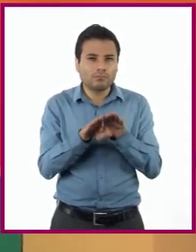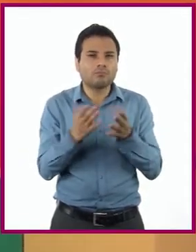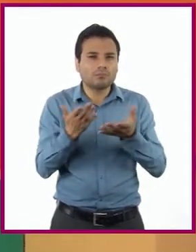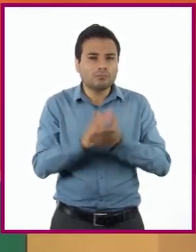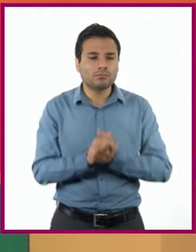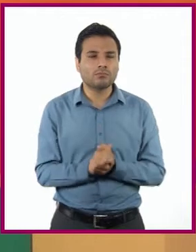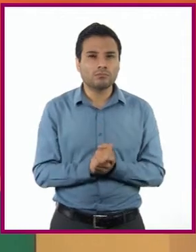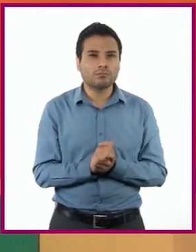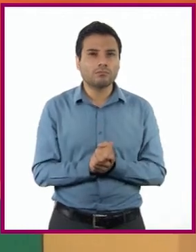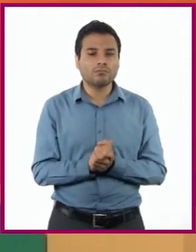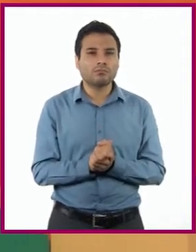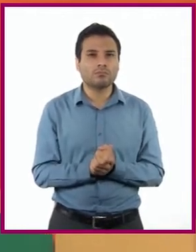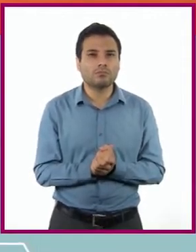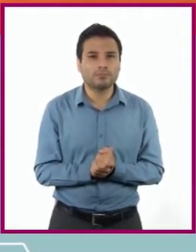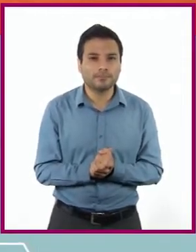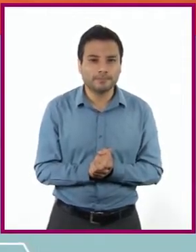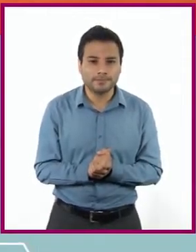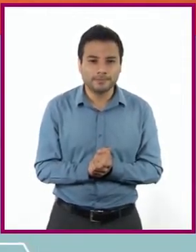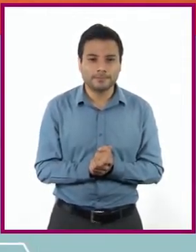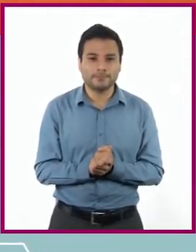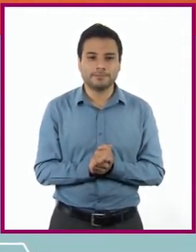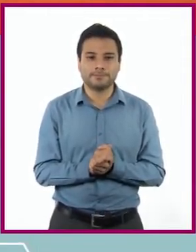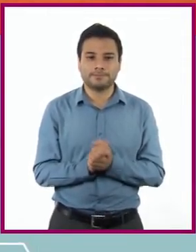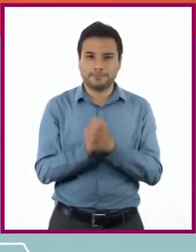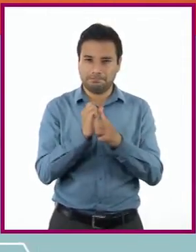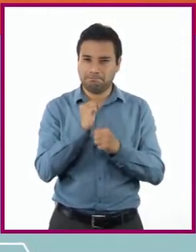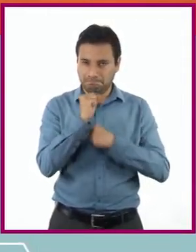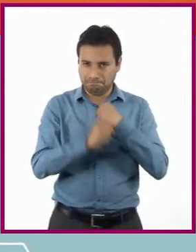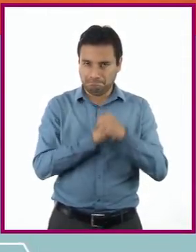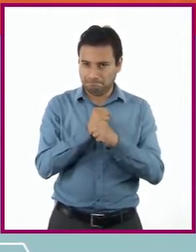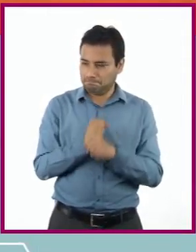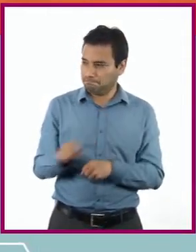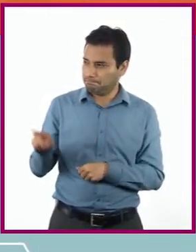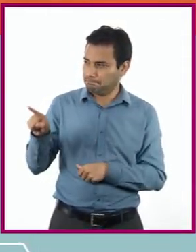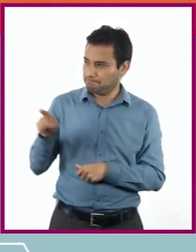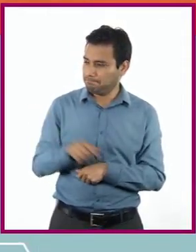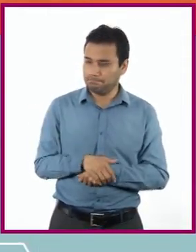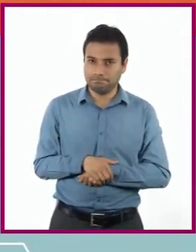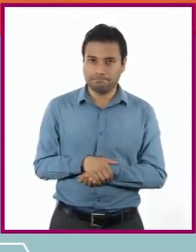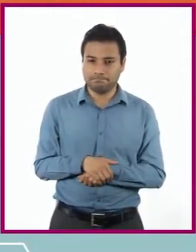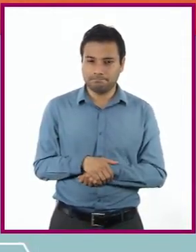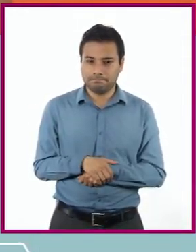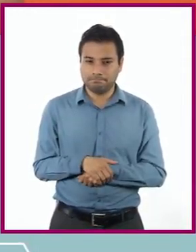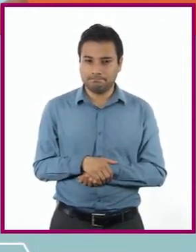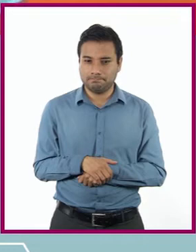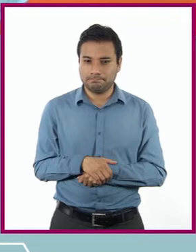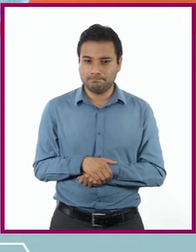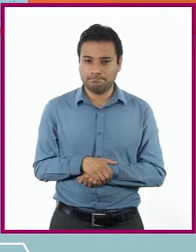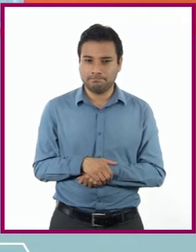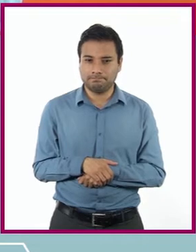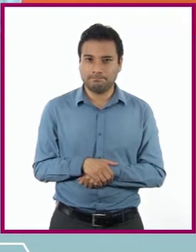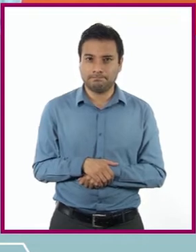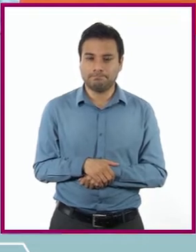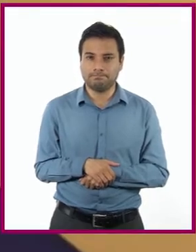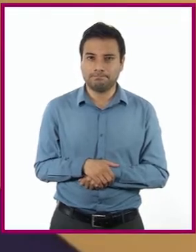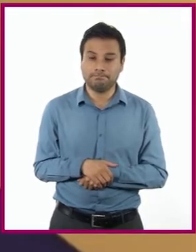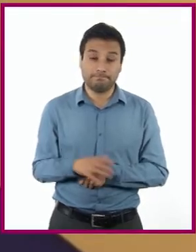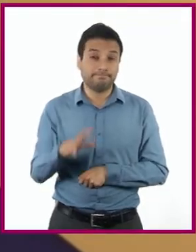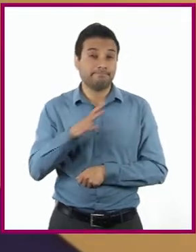días? Pues en 1956 surgió la Sociedad Internacional de la Tierra